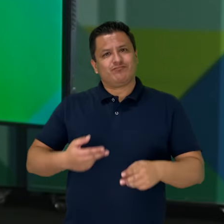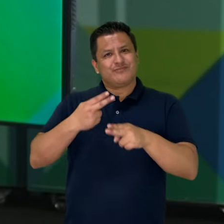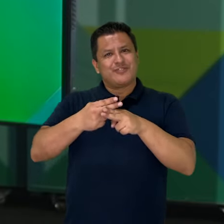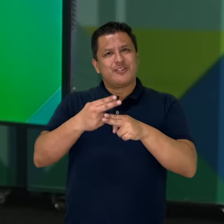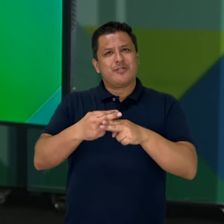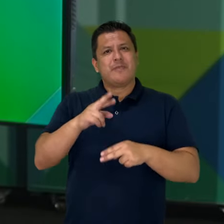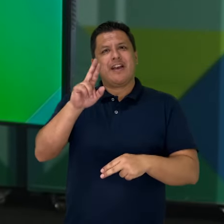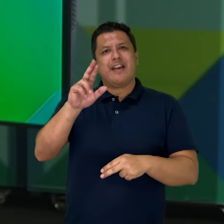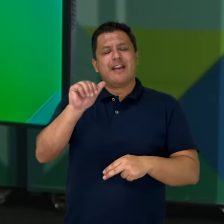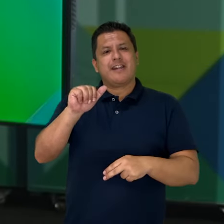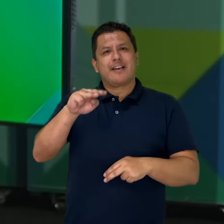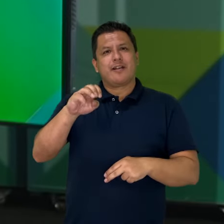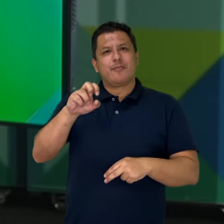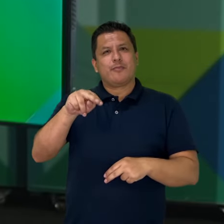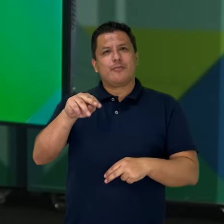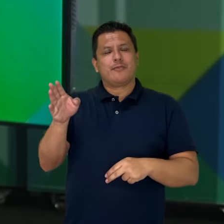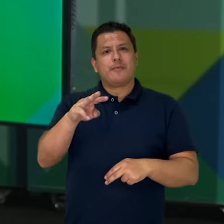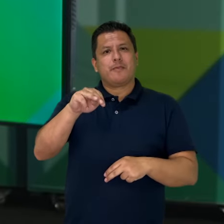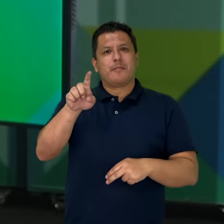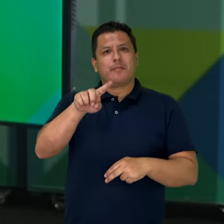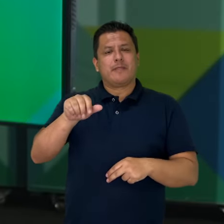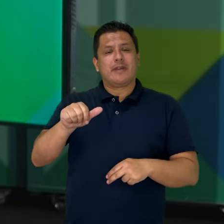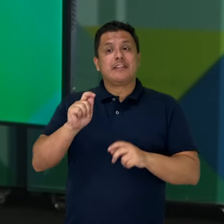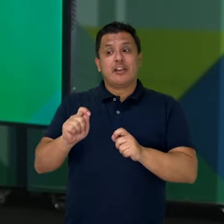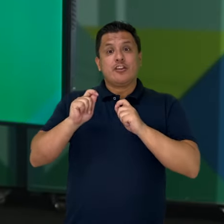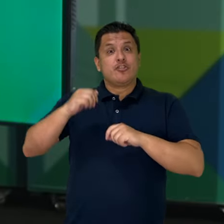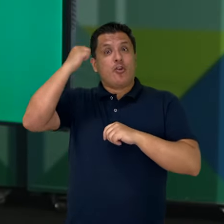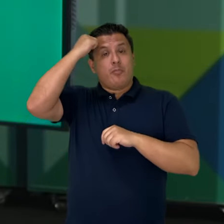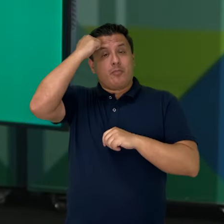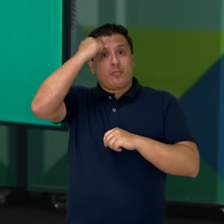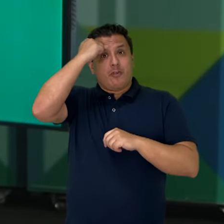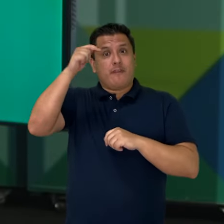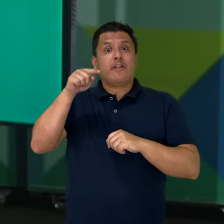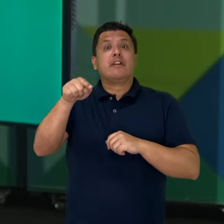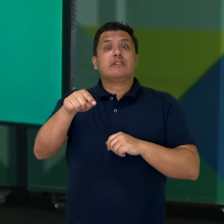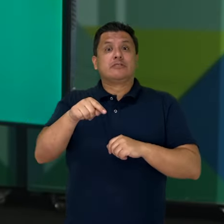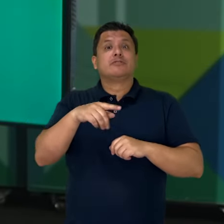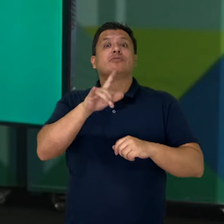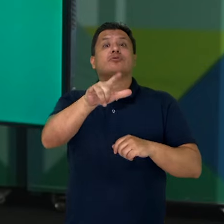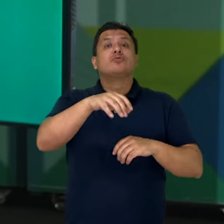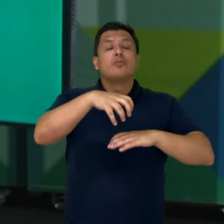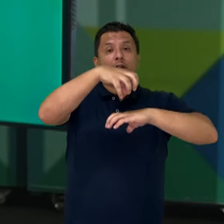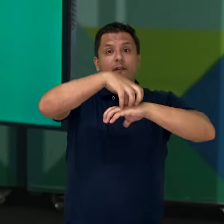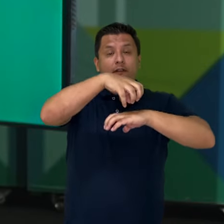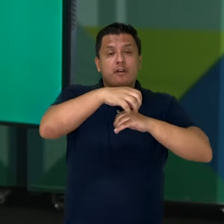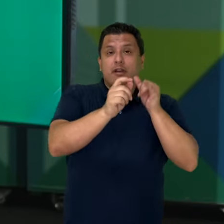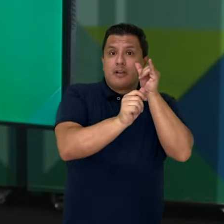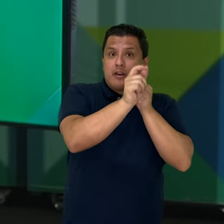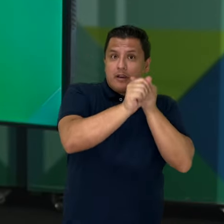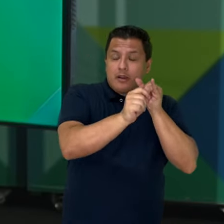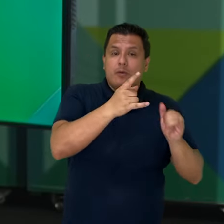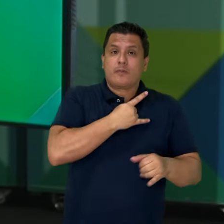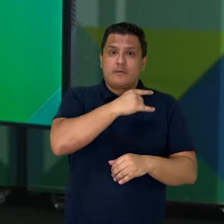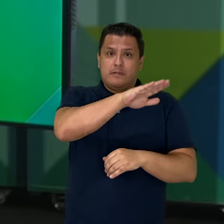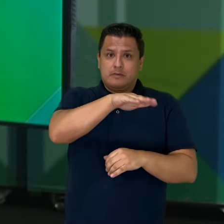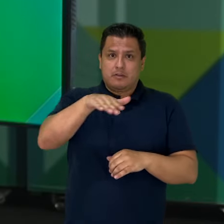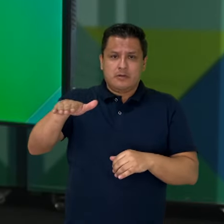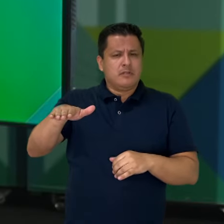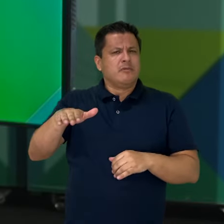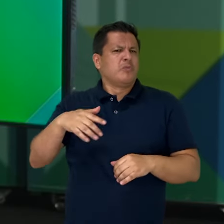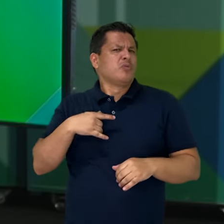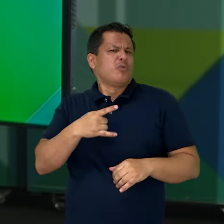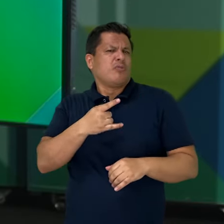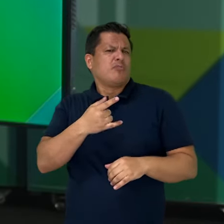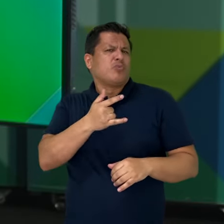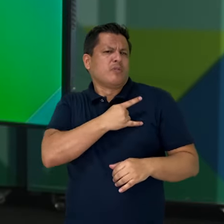soy Ramón Javier mesa callejas profesor titular de la facultad de ciencias económicas de la Universidad de Antioquia mi experiencia en